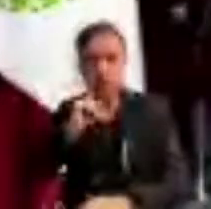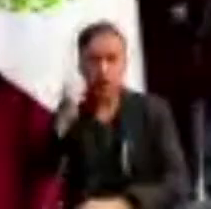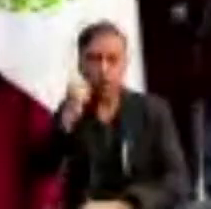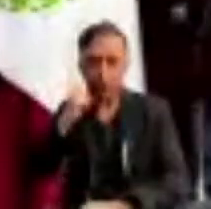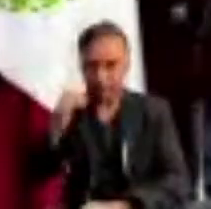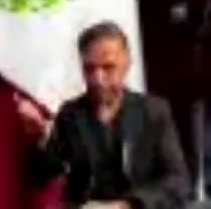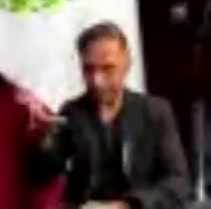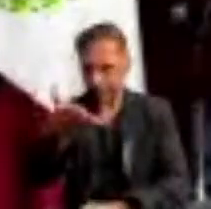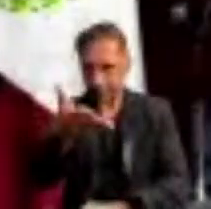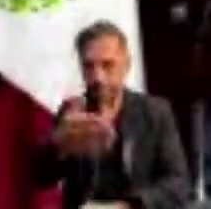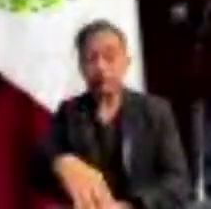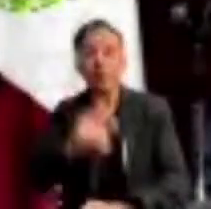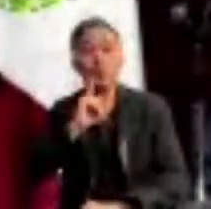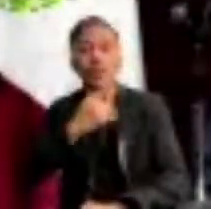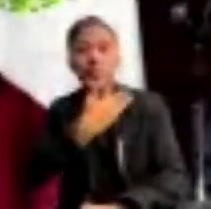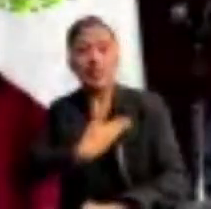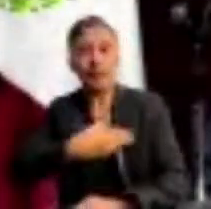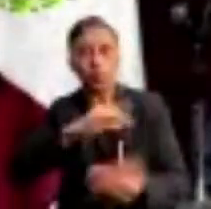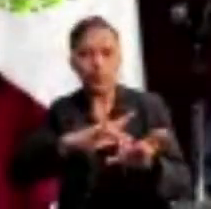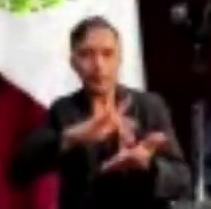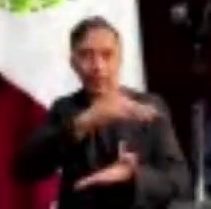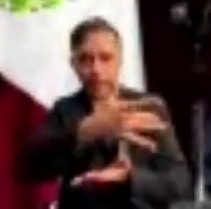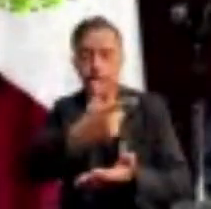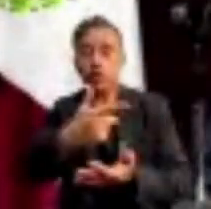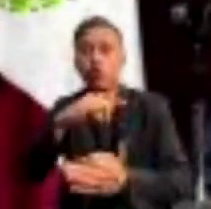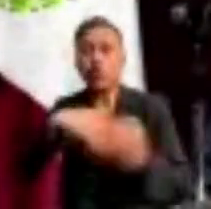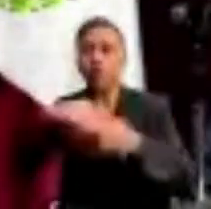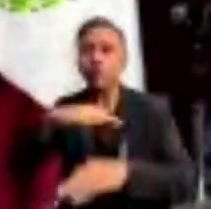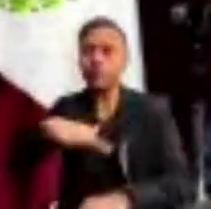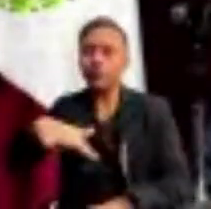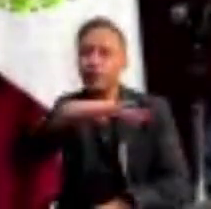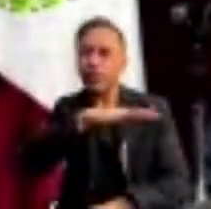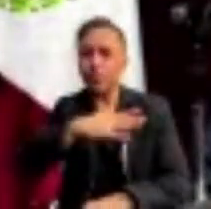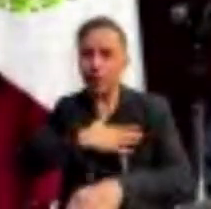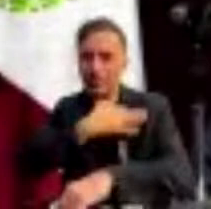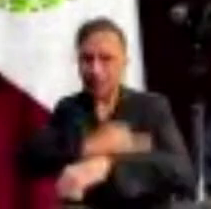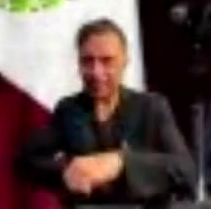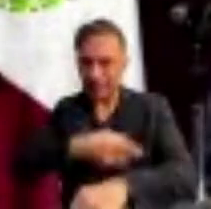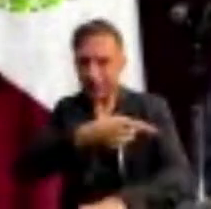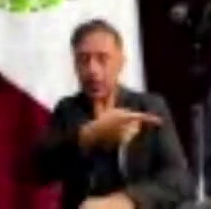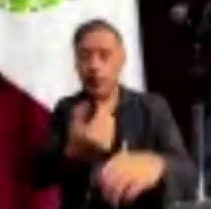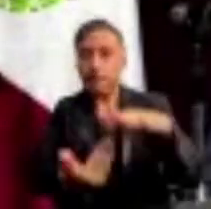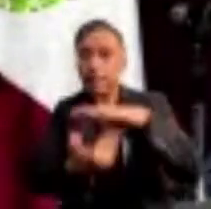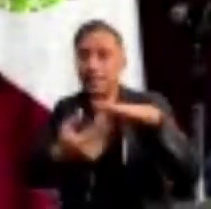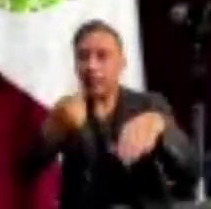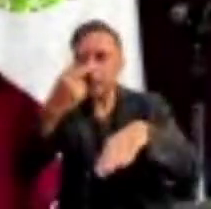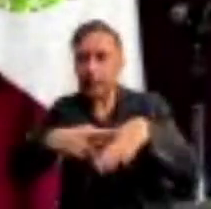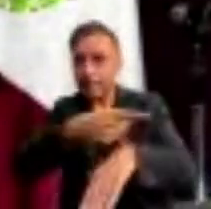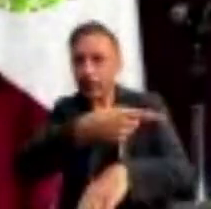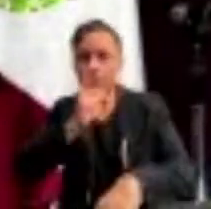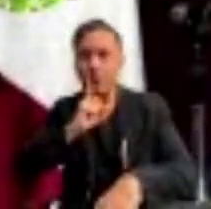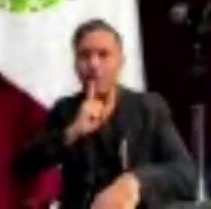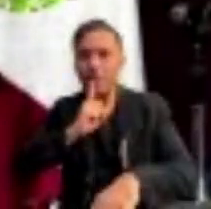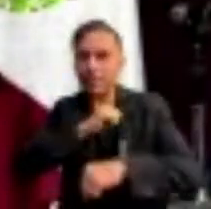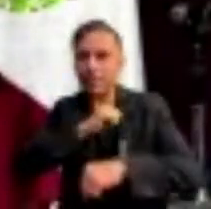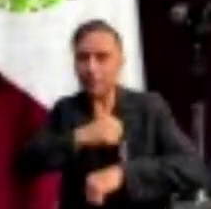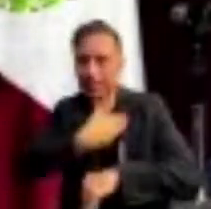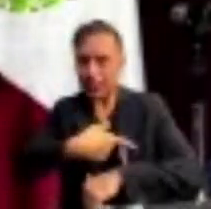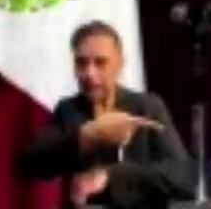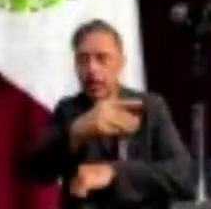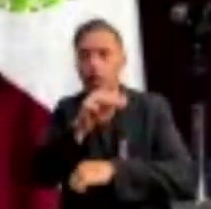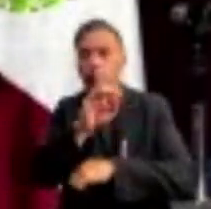Muchas gracias presidenta Muy buenas tardes a todos saludo con respeto a la presidenta de la mesa directiva diputada María Luisa Mendoza Mondragón